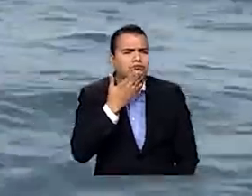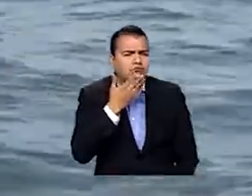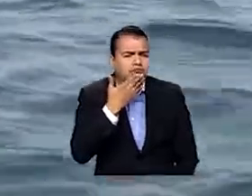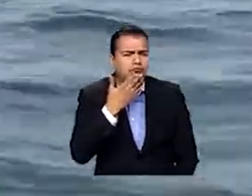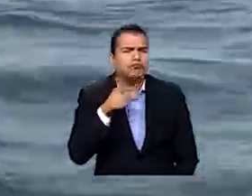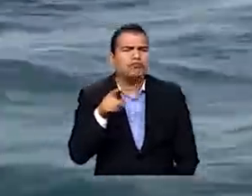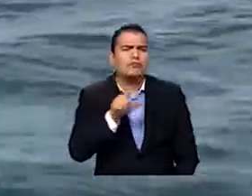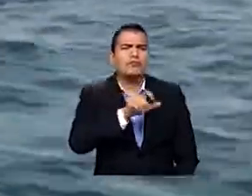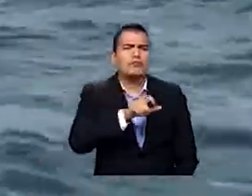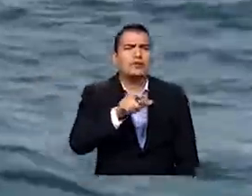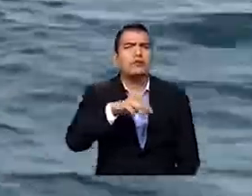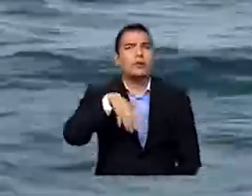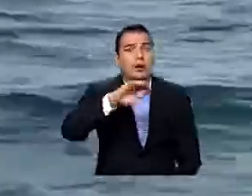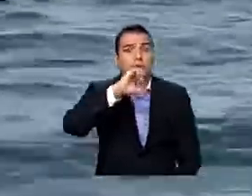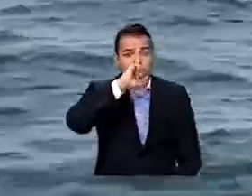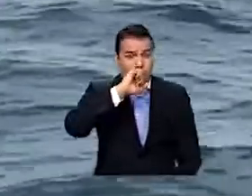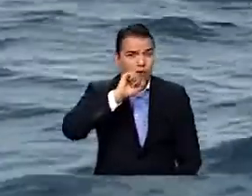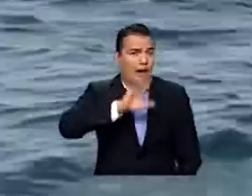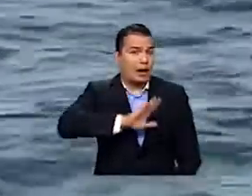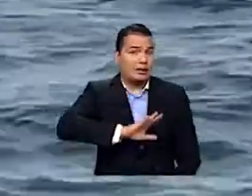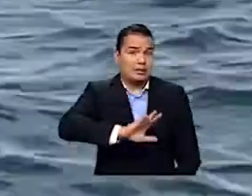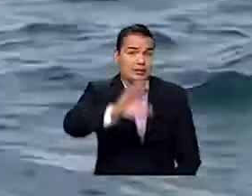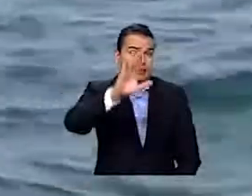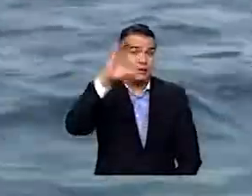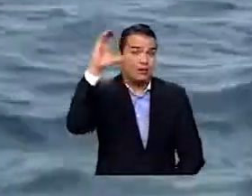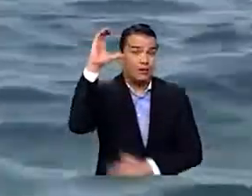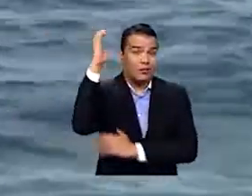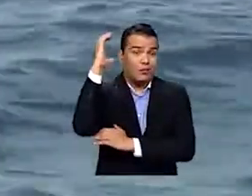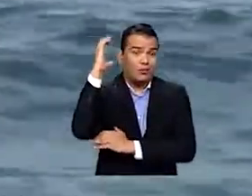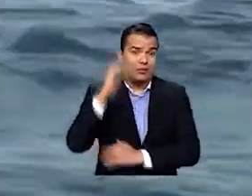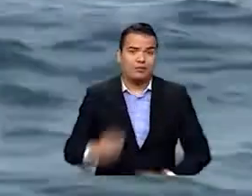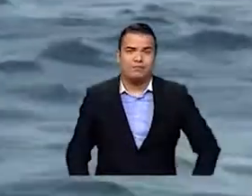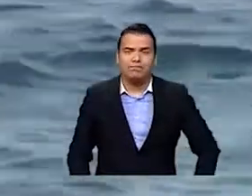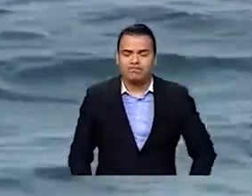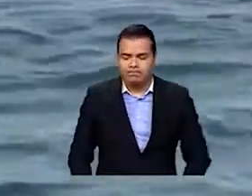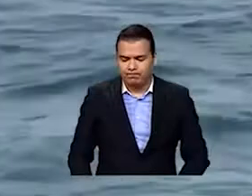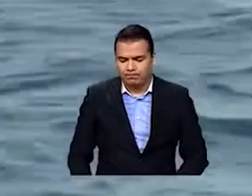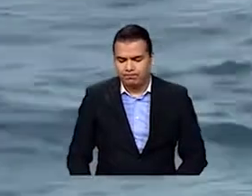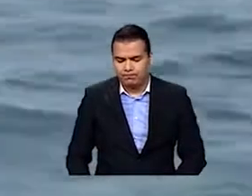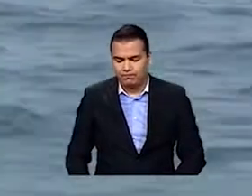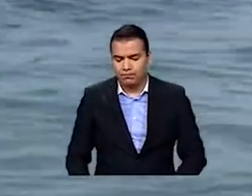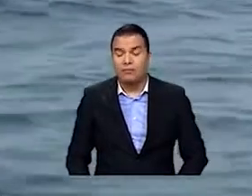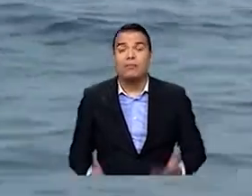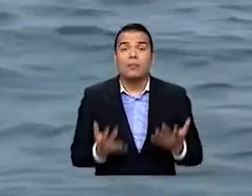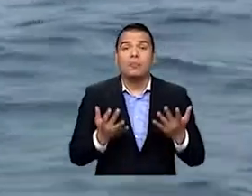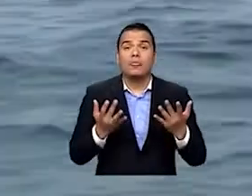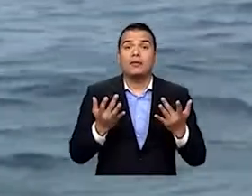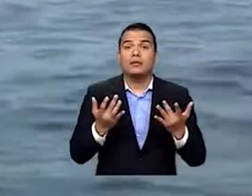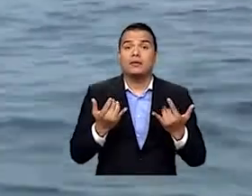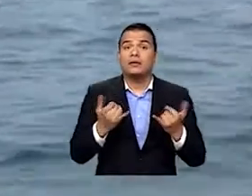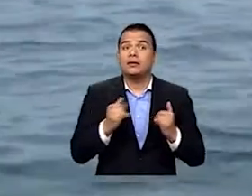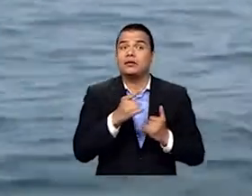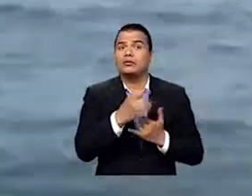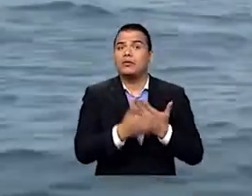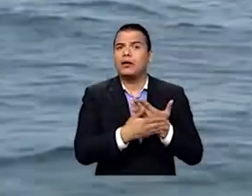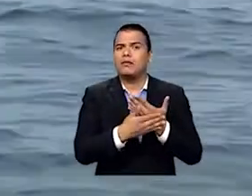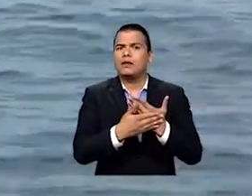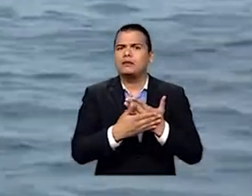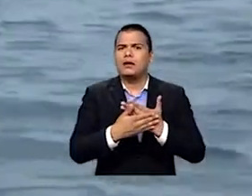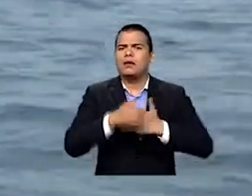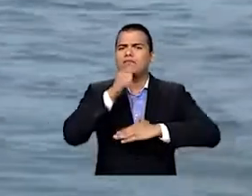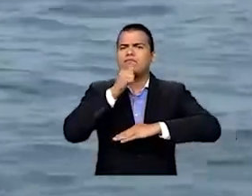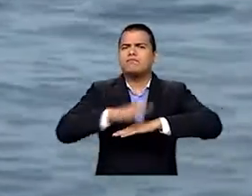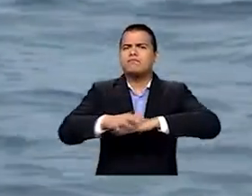muy queridos y respetados en nuestro territorio colombiano. Estamos esperando que el gobierno nacional dé apertura a las playas, que haga un protocolo